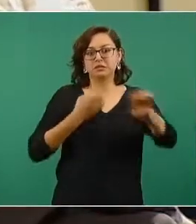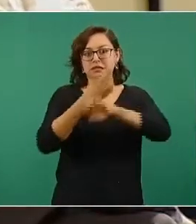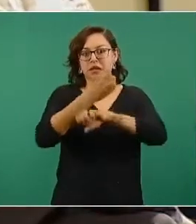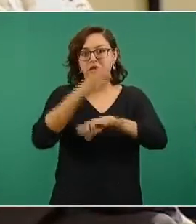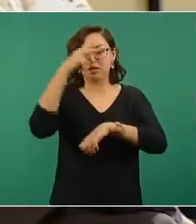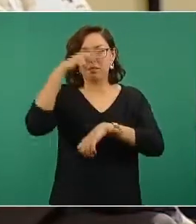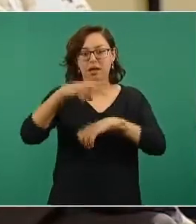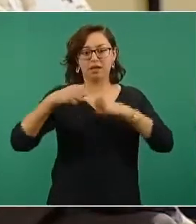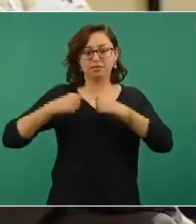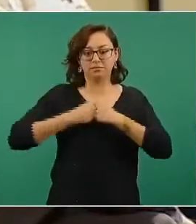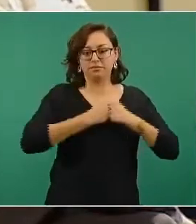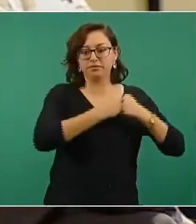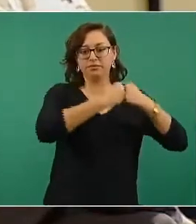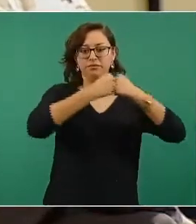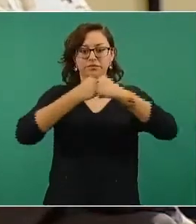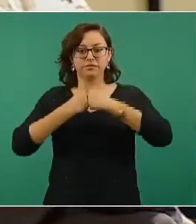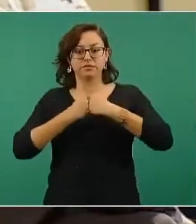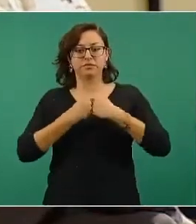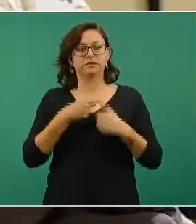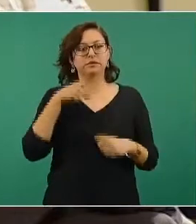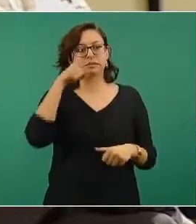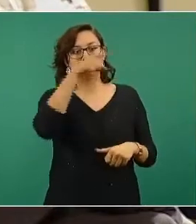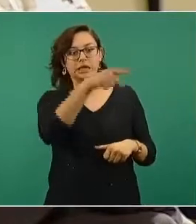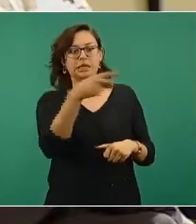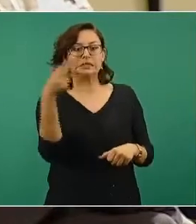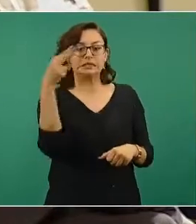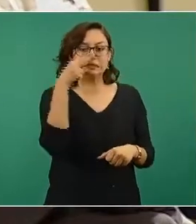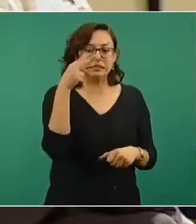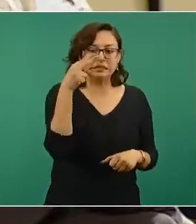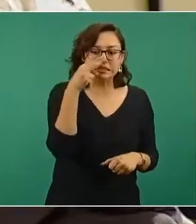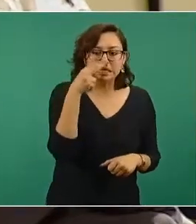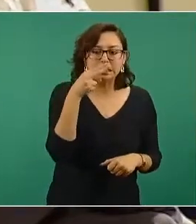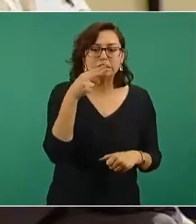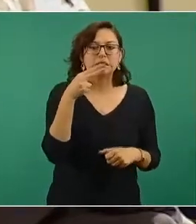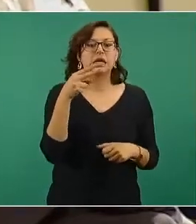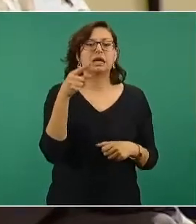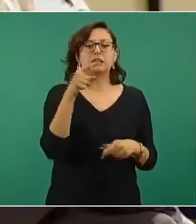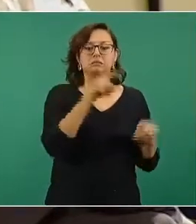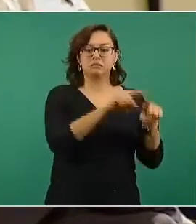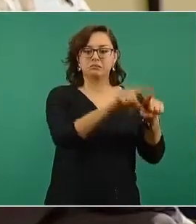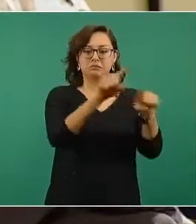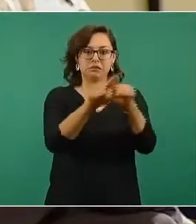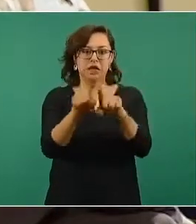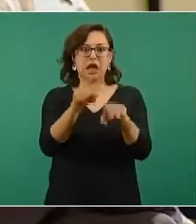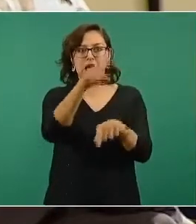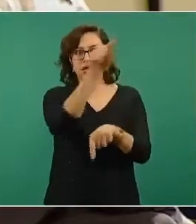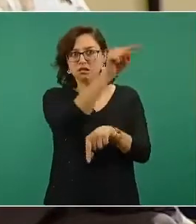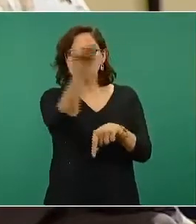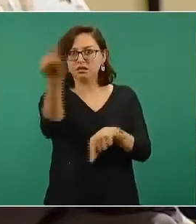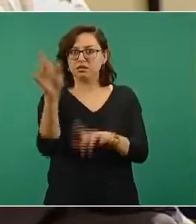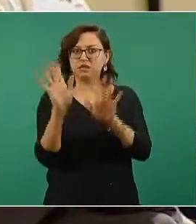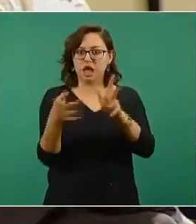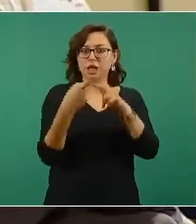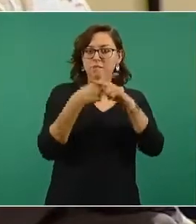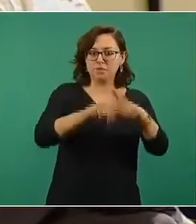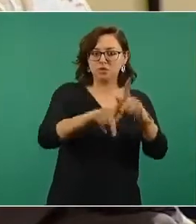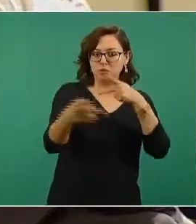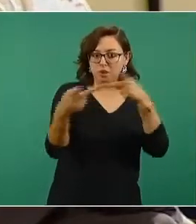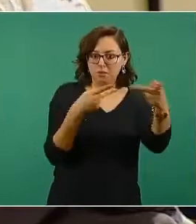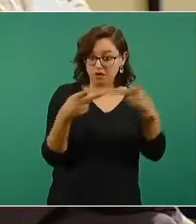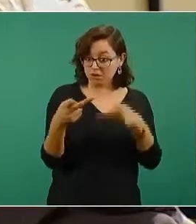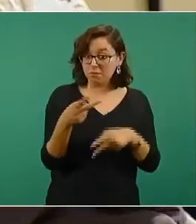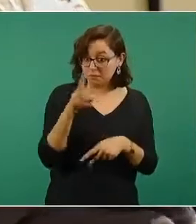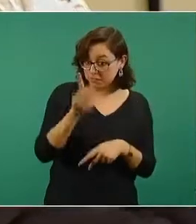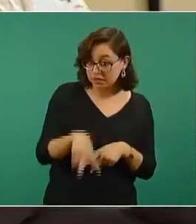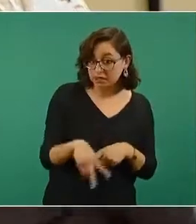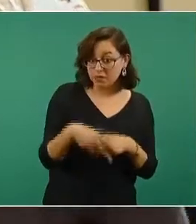estábamos hablando, porque ya incluso están informando que ya están preparando ellos para la vacunación, ¿no? Entonces, si nos podría confirmar si está